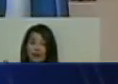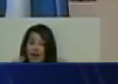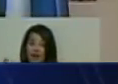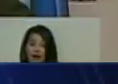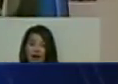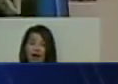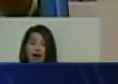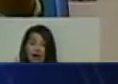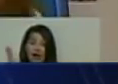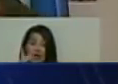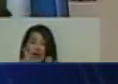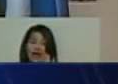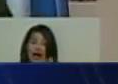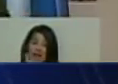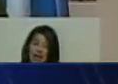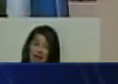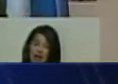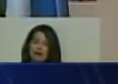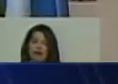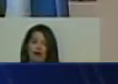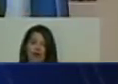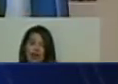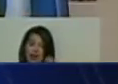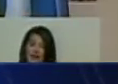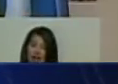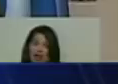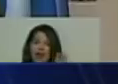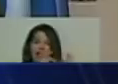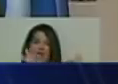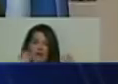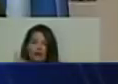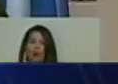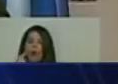procesal de nada. Ahora que el Ministerio Público está mostrando resultados